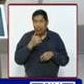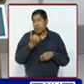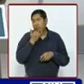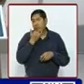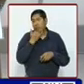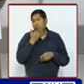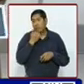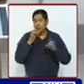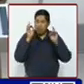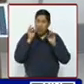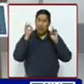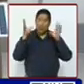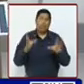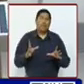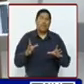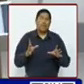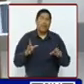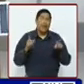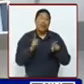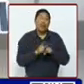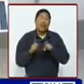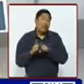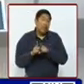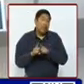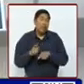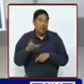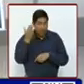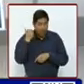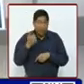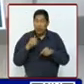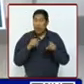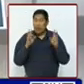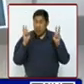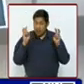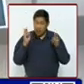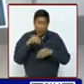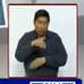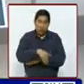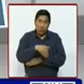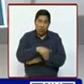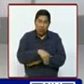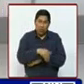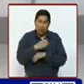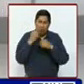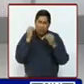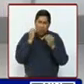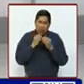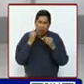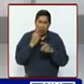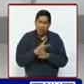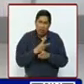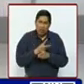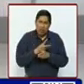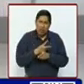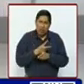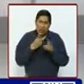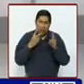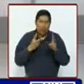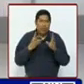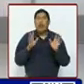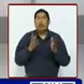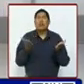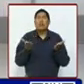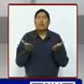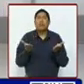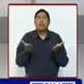ocurrir una tragedia, y además, como ya la hemos vivido anteriormente. Y además el tema de que es de noche, uno tiene que tener mucha más precaución a la hora de manejar, ¿no? Por supuesto.